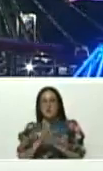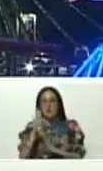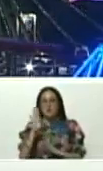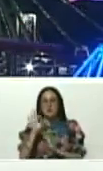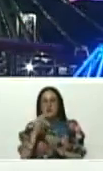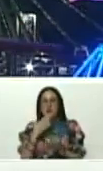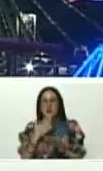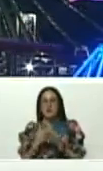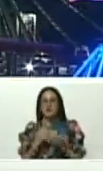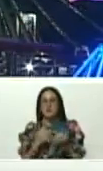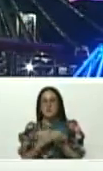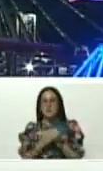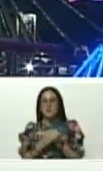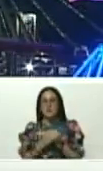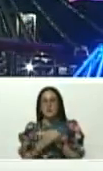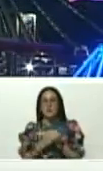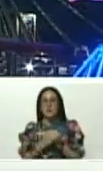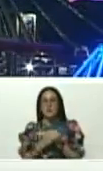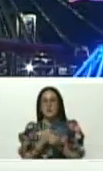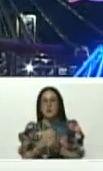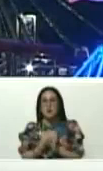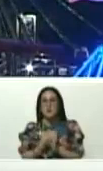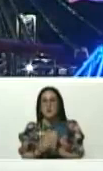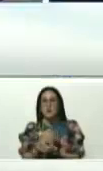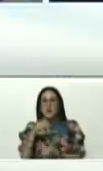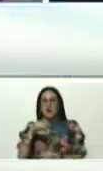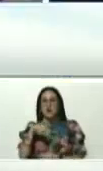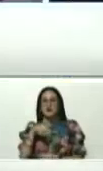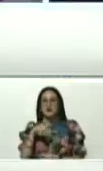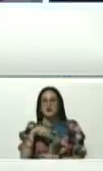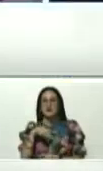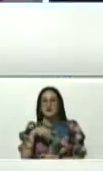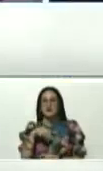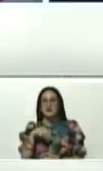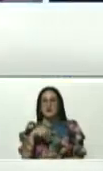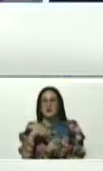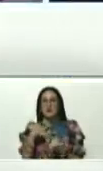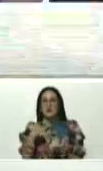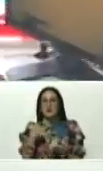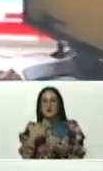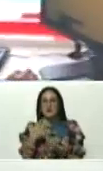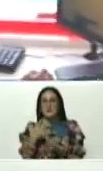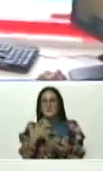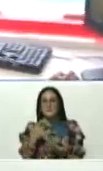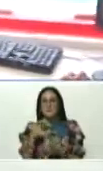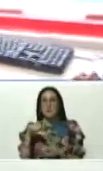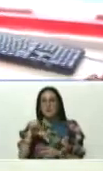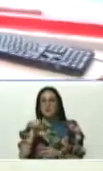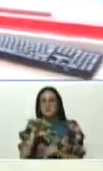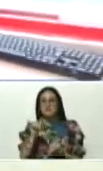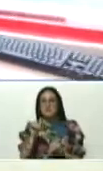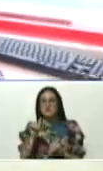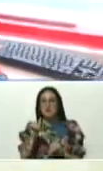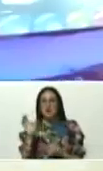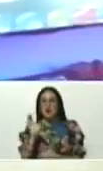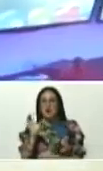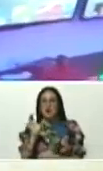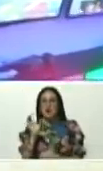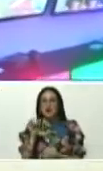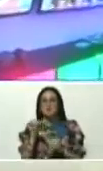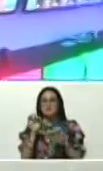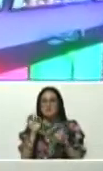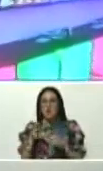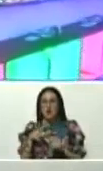presidente, gracias a su apoyo infinito y a su amor. Desde aquí, desde Mirabal, presidente, nosotros queremos que sea usted el que desde Caracas